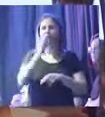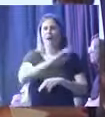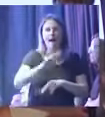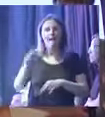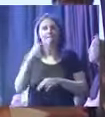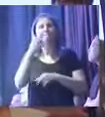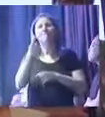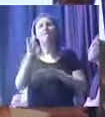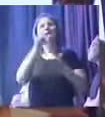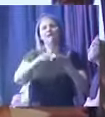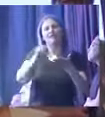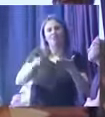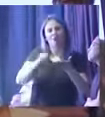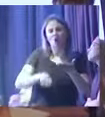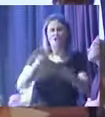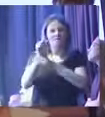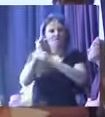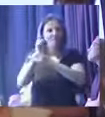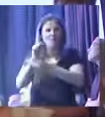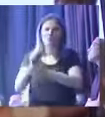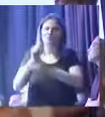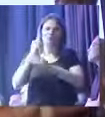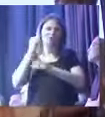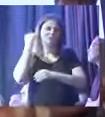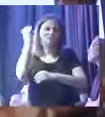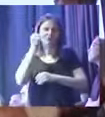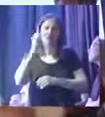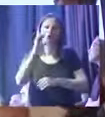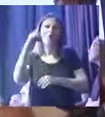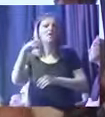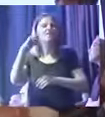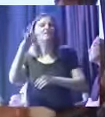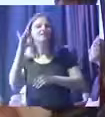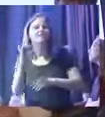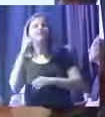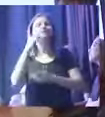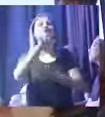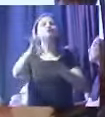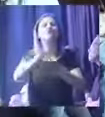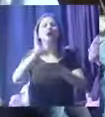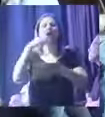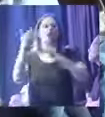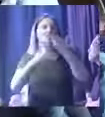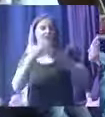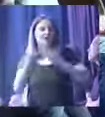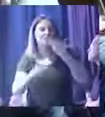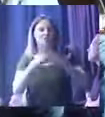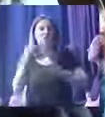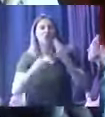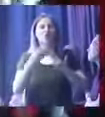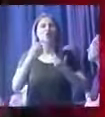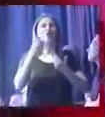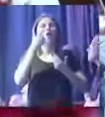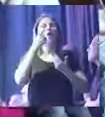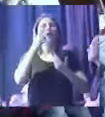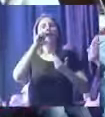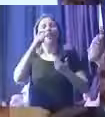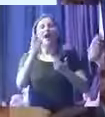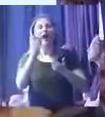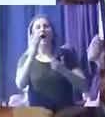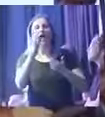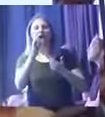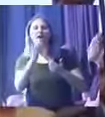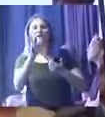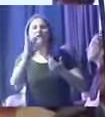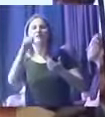escribió Galeano, donde soñó Netti, la ciudad donde cantó Lágrimas Ríos, la ciudad